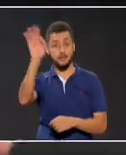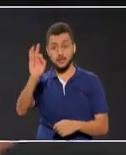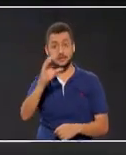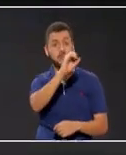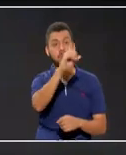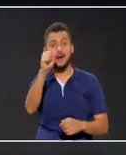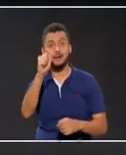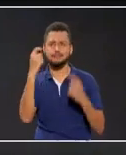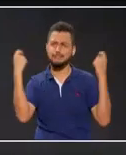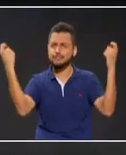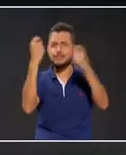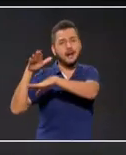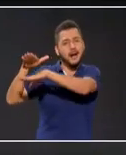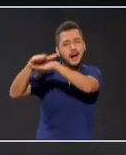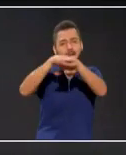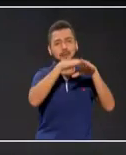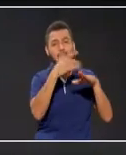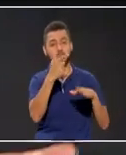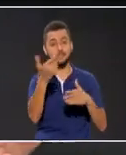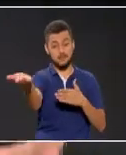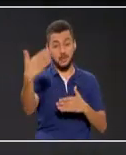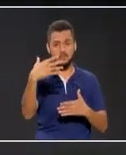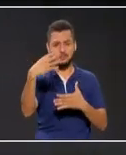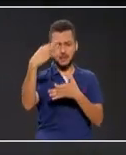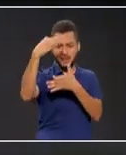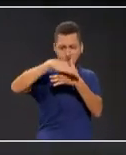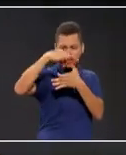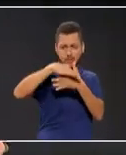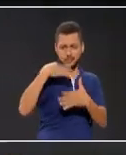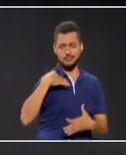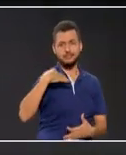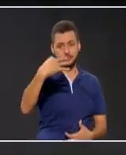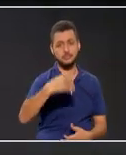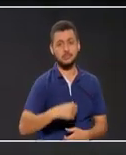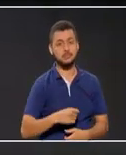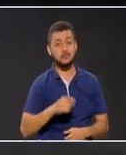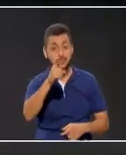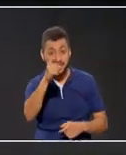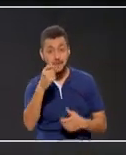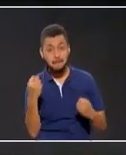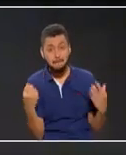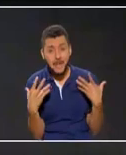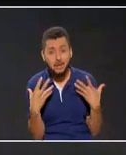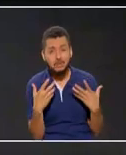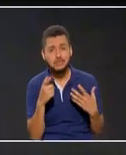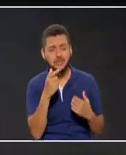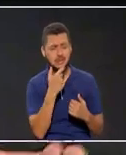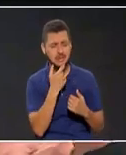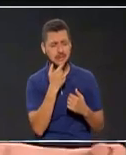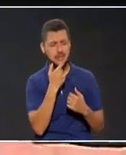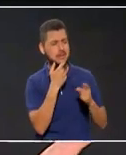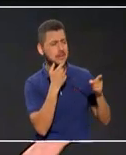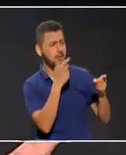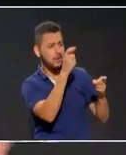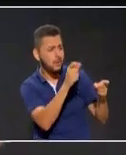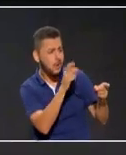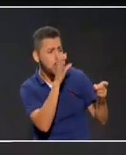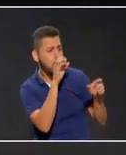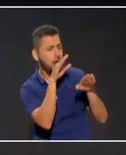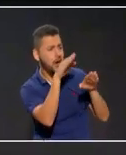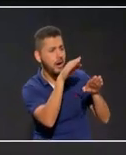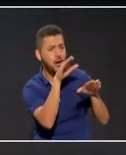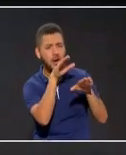pero también a quienes ya tomaron la decisión por miedo, que no tienen que votar en contra de nadie, ni contra uno